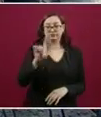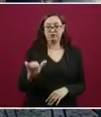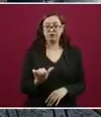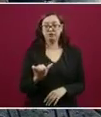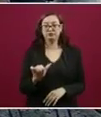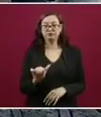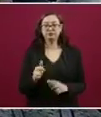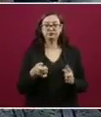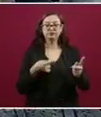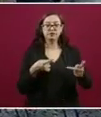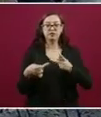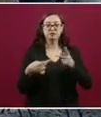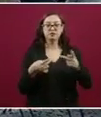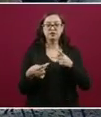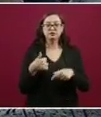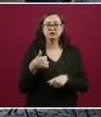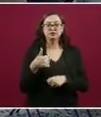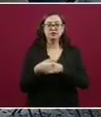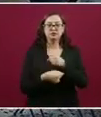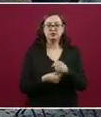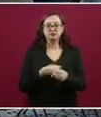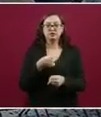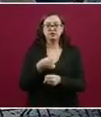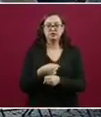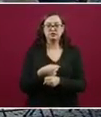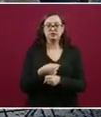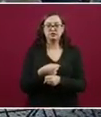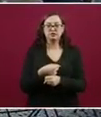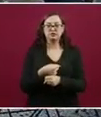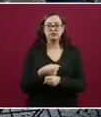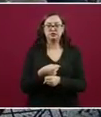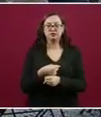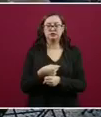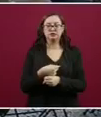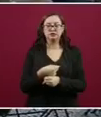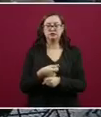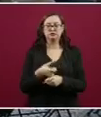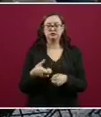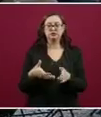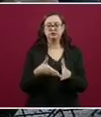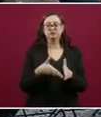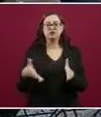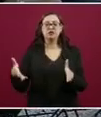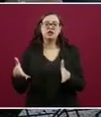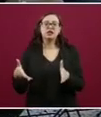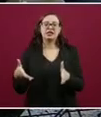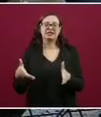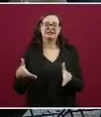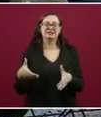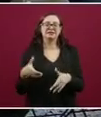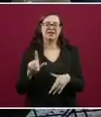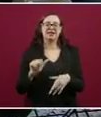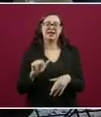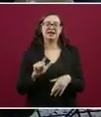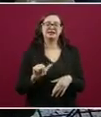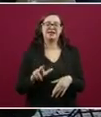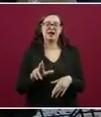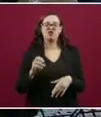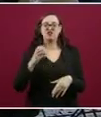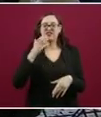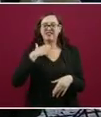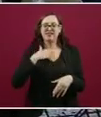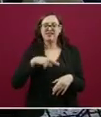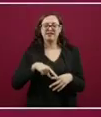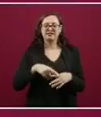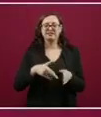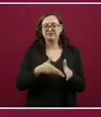que se elaboró durante la campaña del general Lázaro Cárdenas, y esperemos que